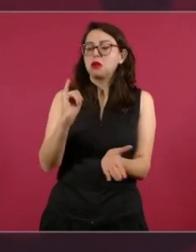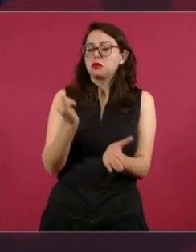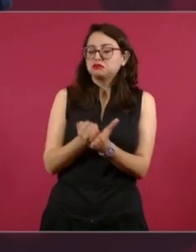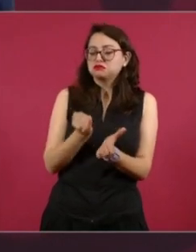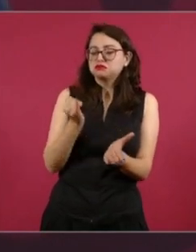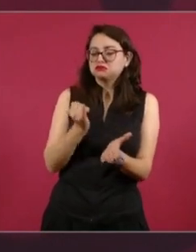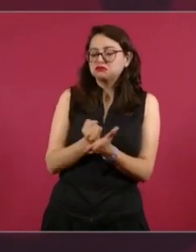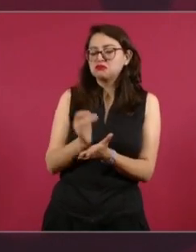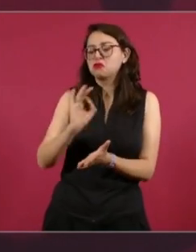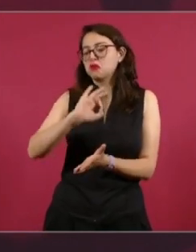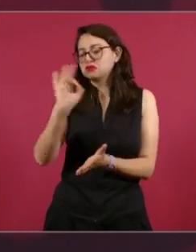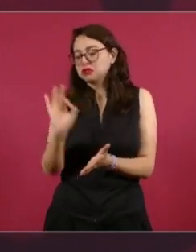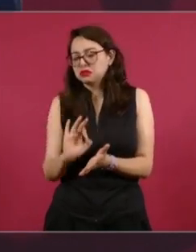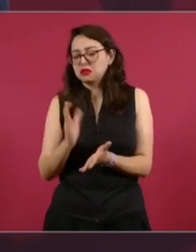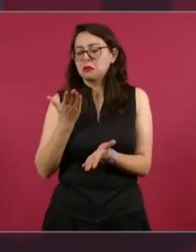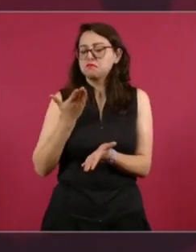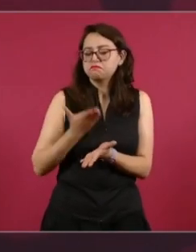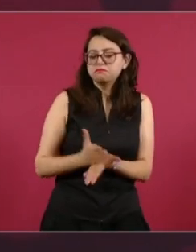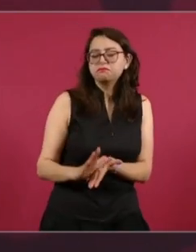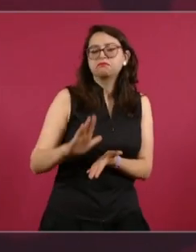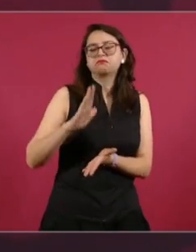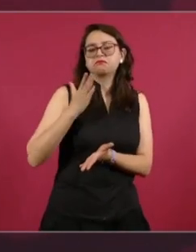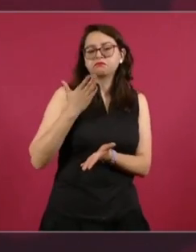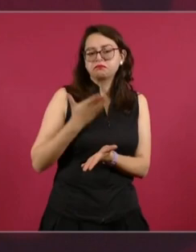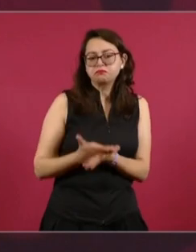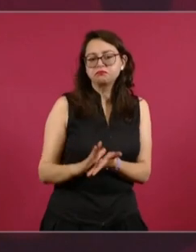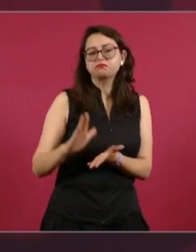dar plazos de pago